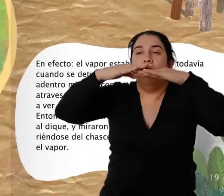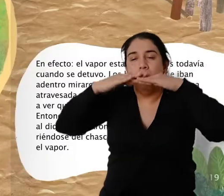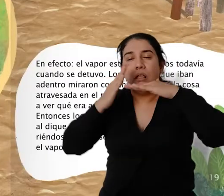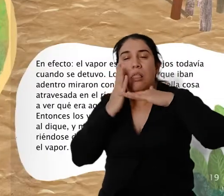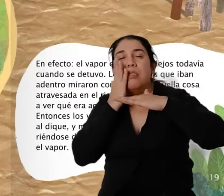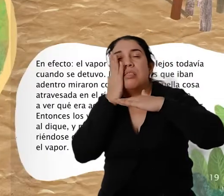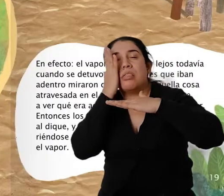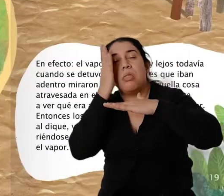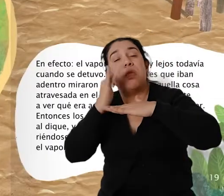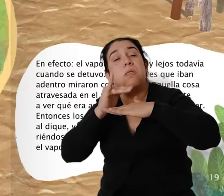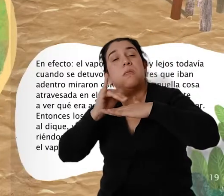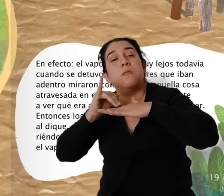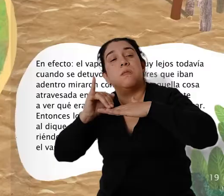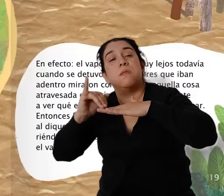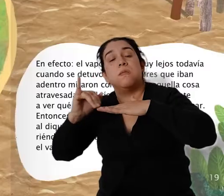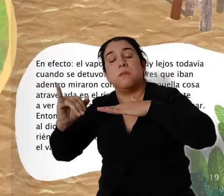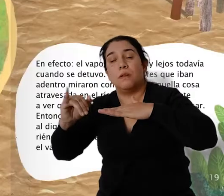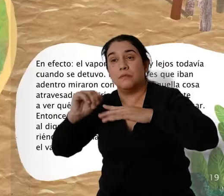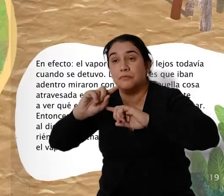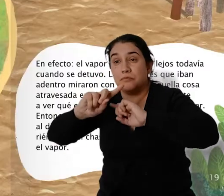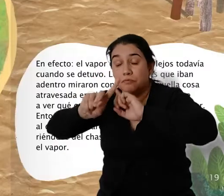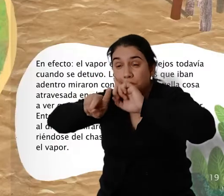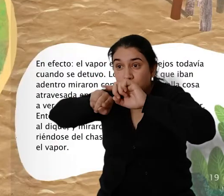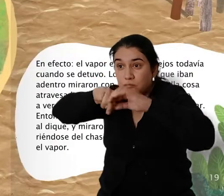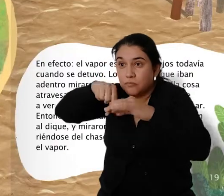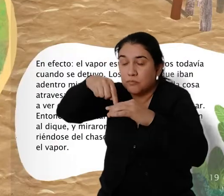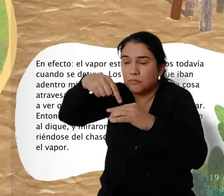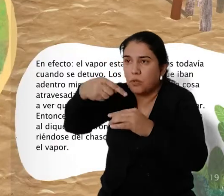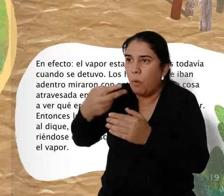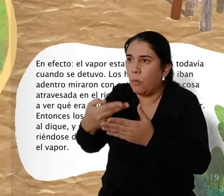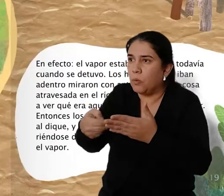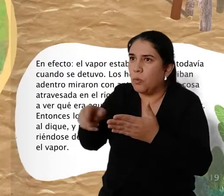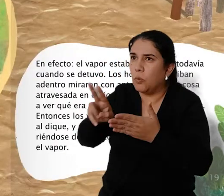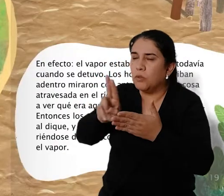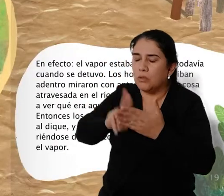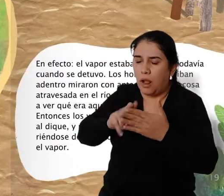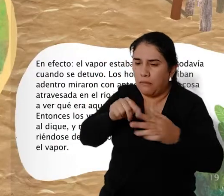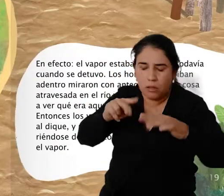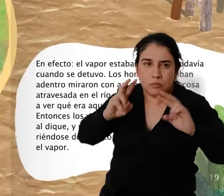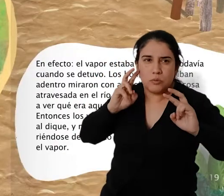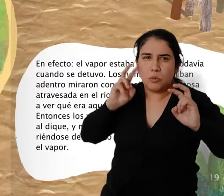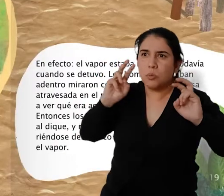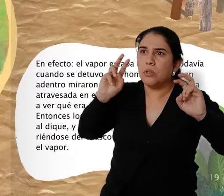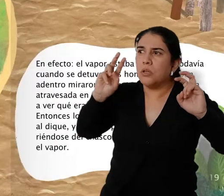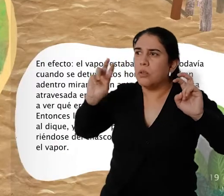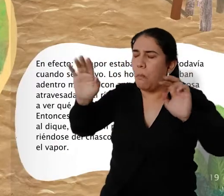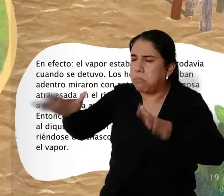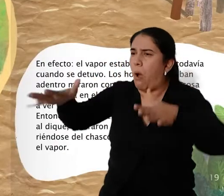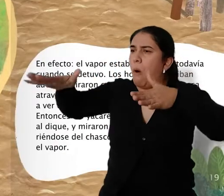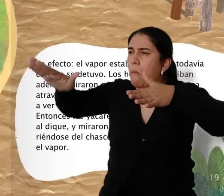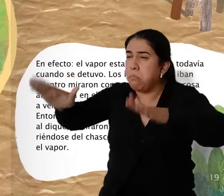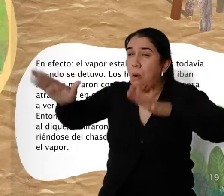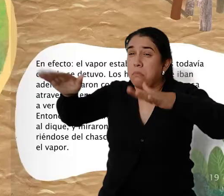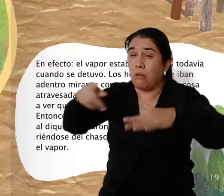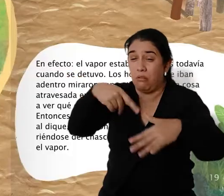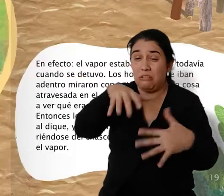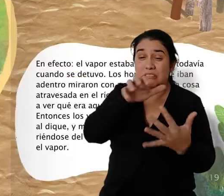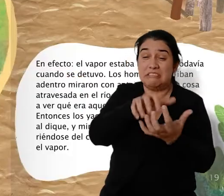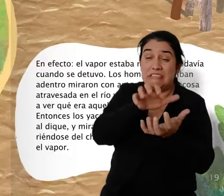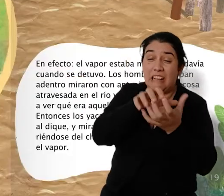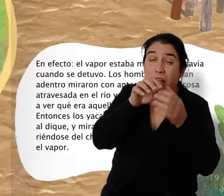Al otro día dormían todavía cuando oyeron el chas, chas, chas del vapor. Todos